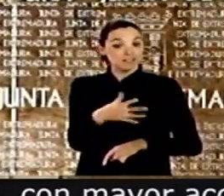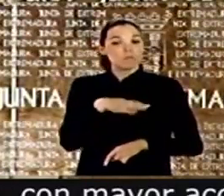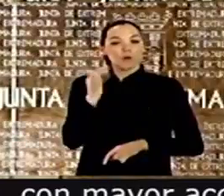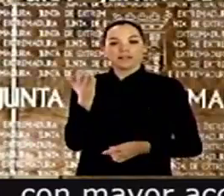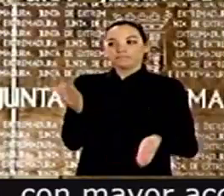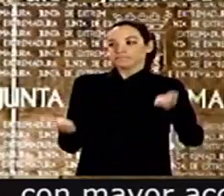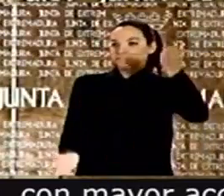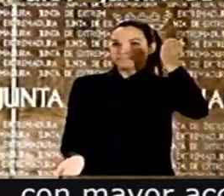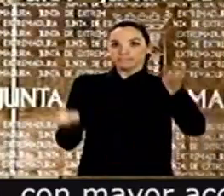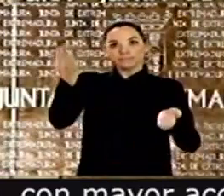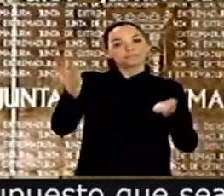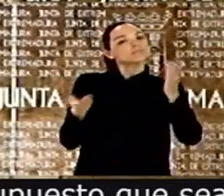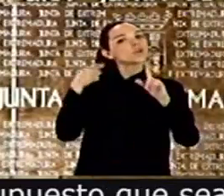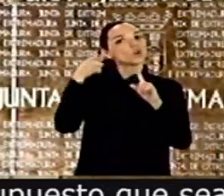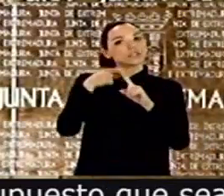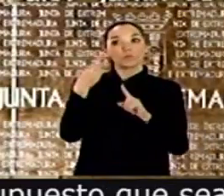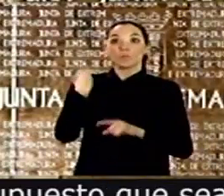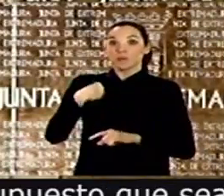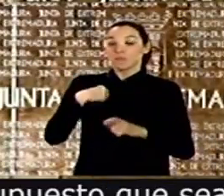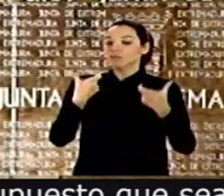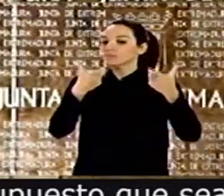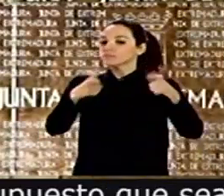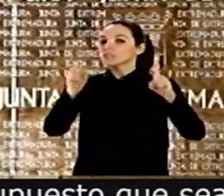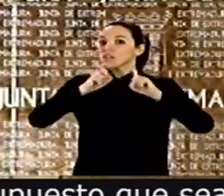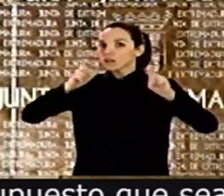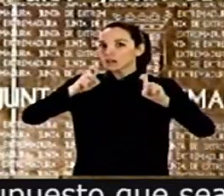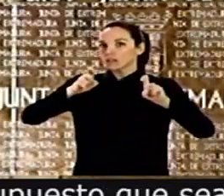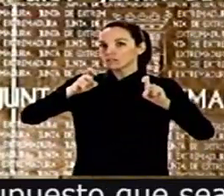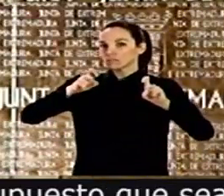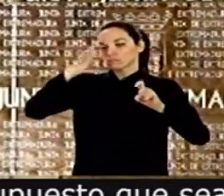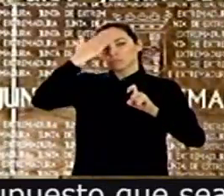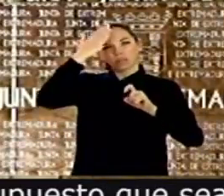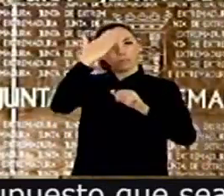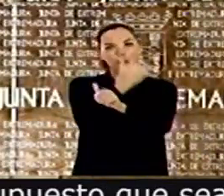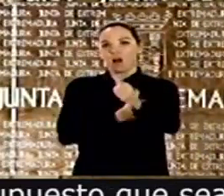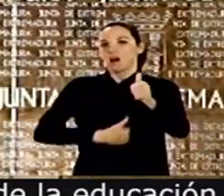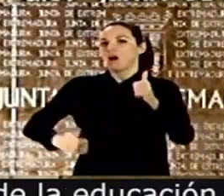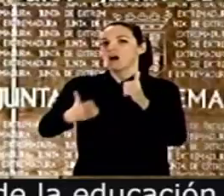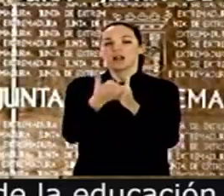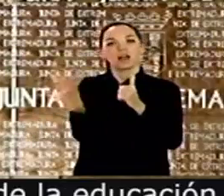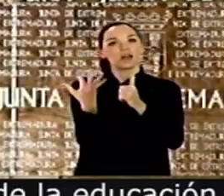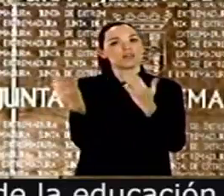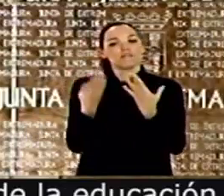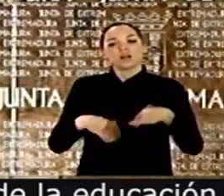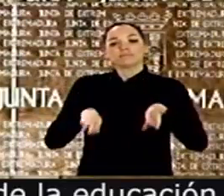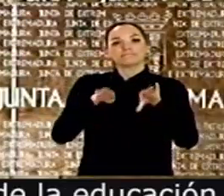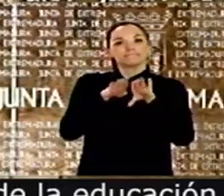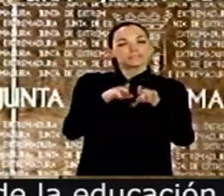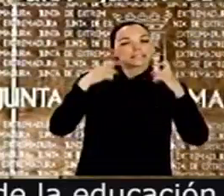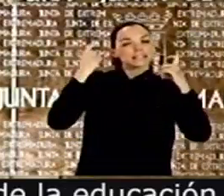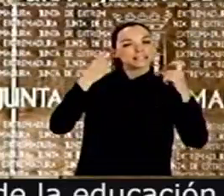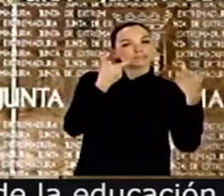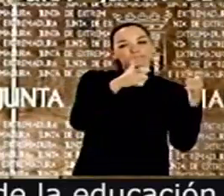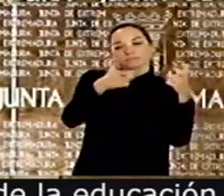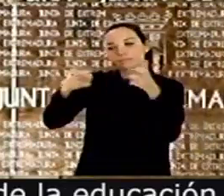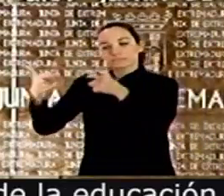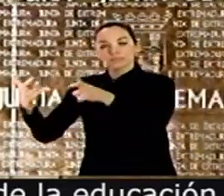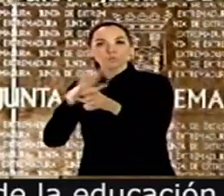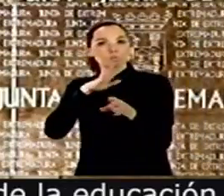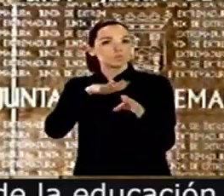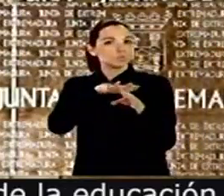un objetivo que en el ámbito de la educación es prioritario y lo estamos intentando hacer en todas las áreas. Nos va a permitir